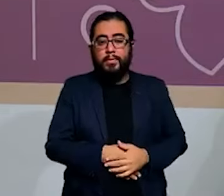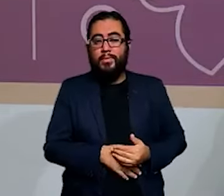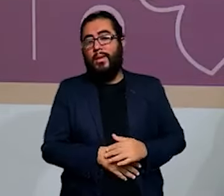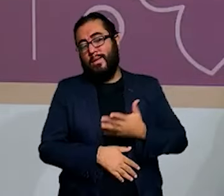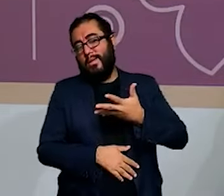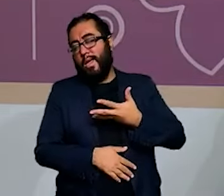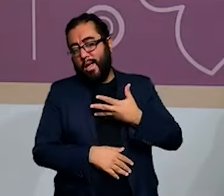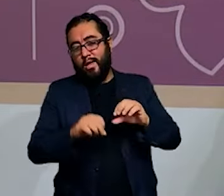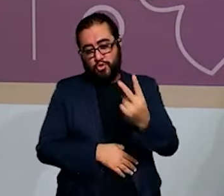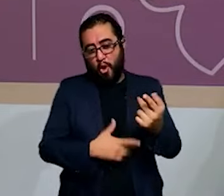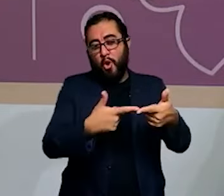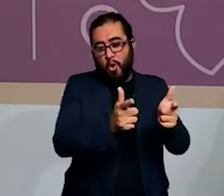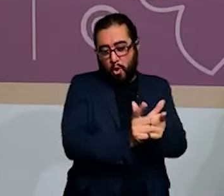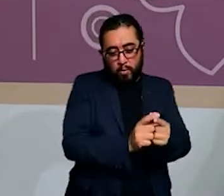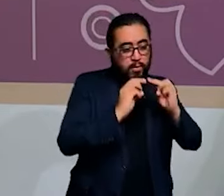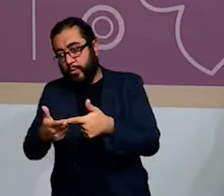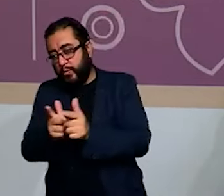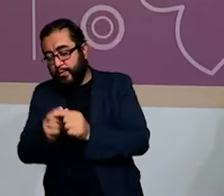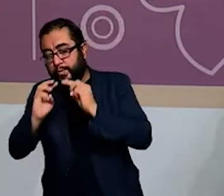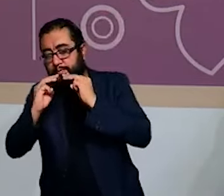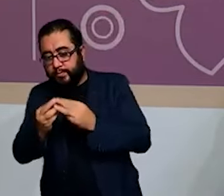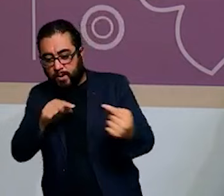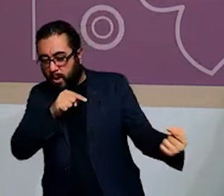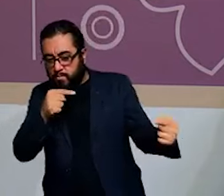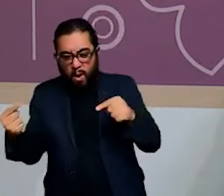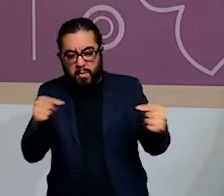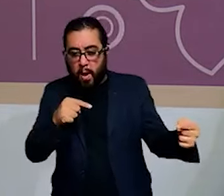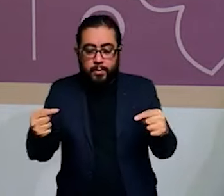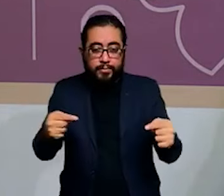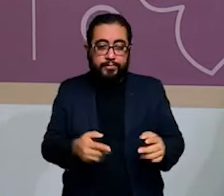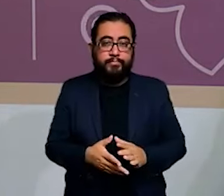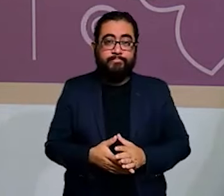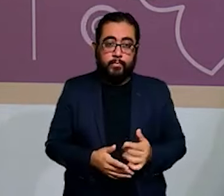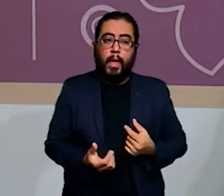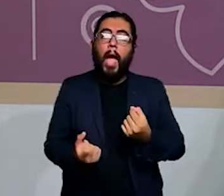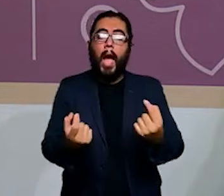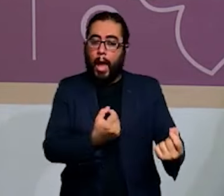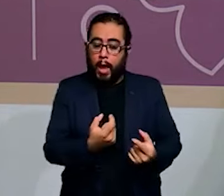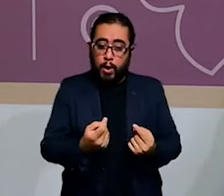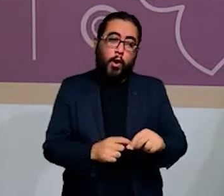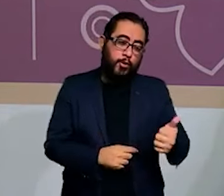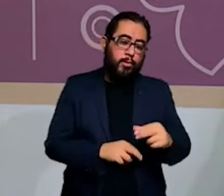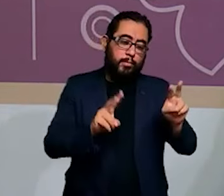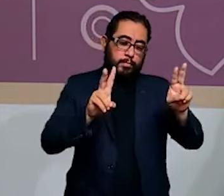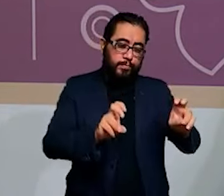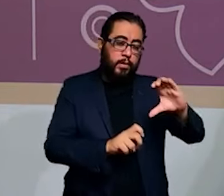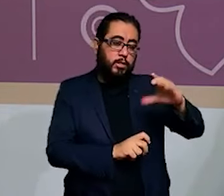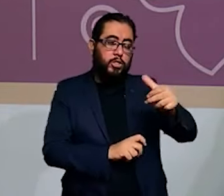que actúan dos grupos aquí, que están confrontados. Que algunos los identifican como los chapitos y